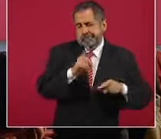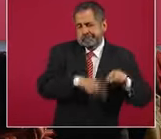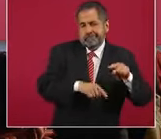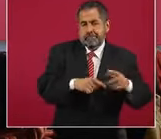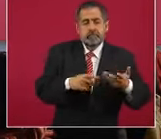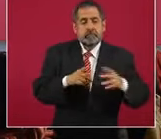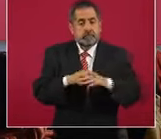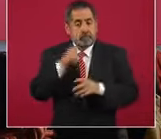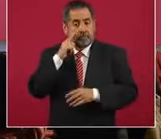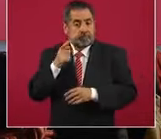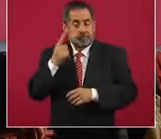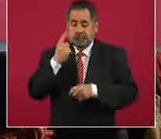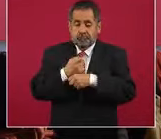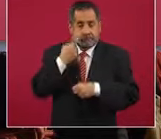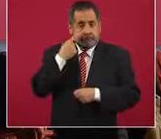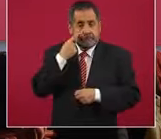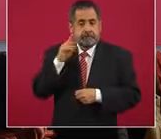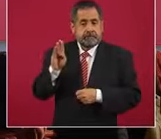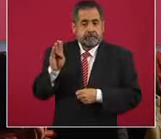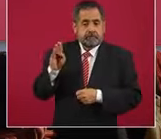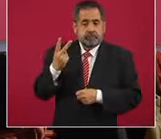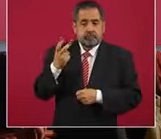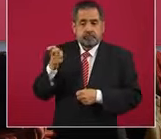la marihuana,